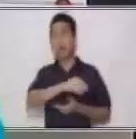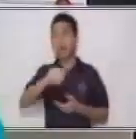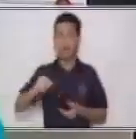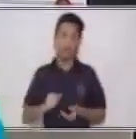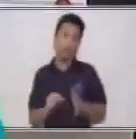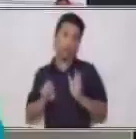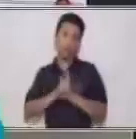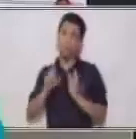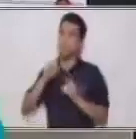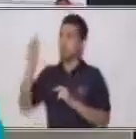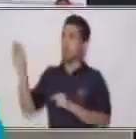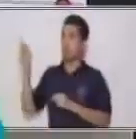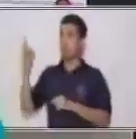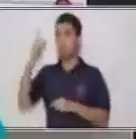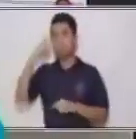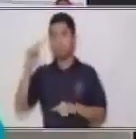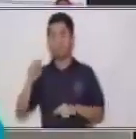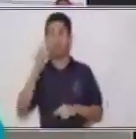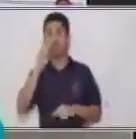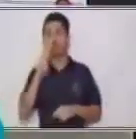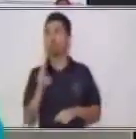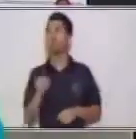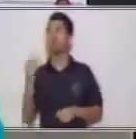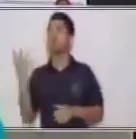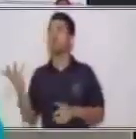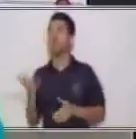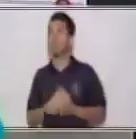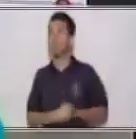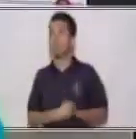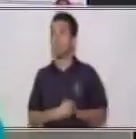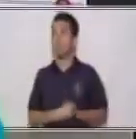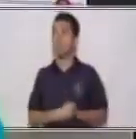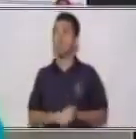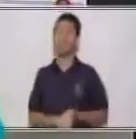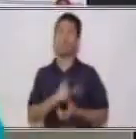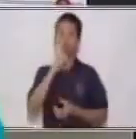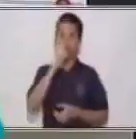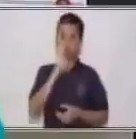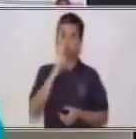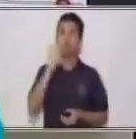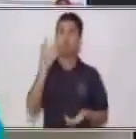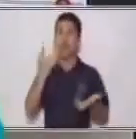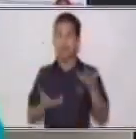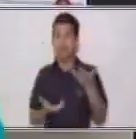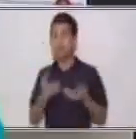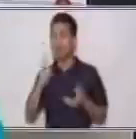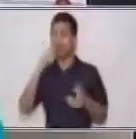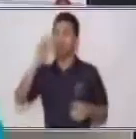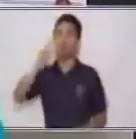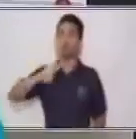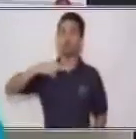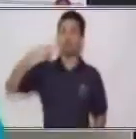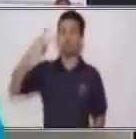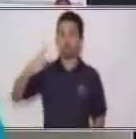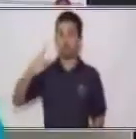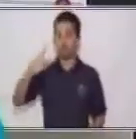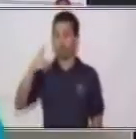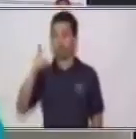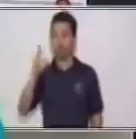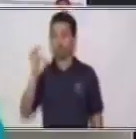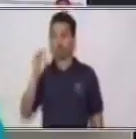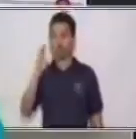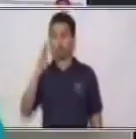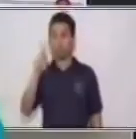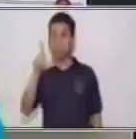un pastel, ¿cuánto necesitamos? Muy bien, 1 libra. Tenemos que doblar. Si